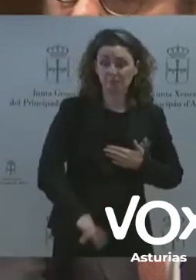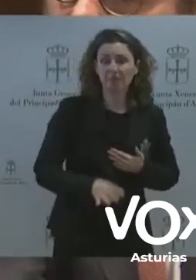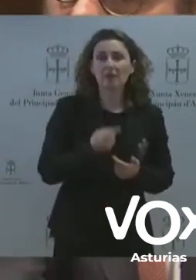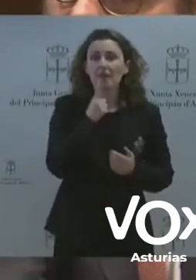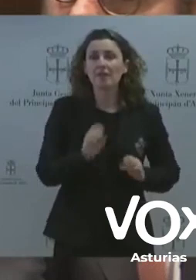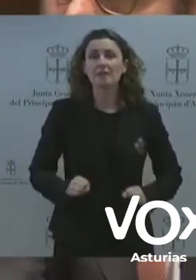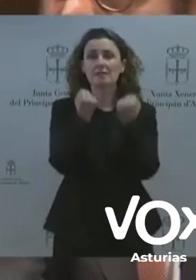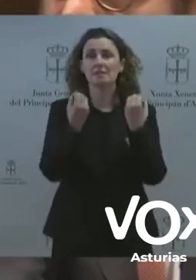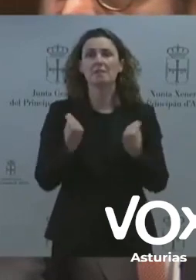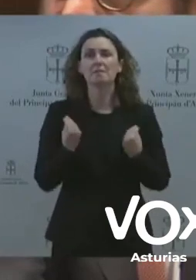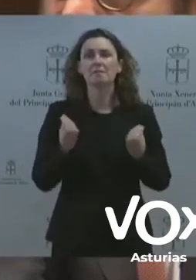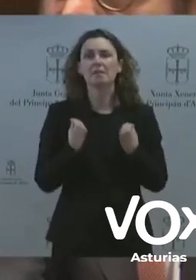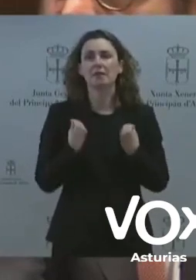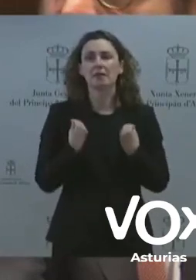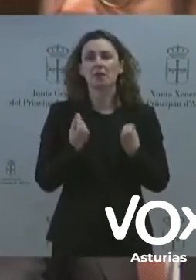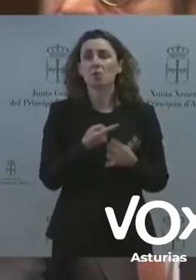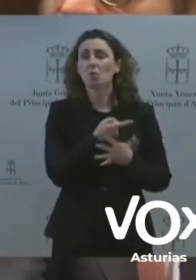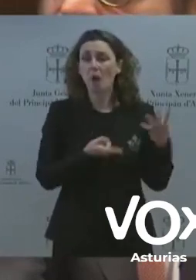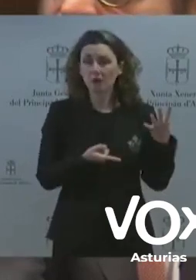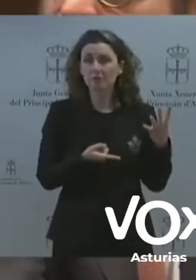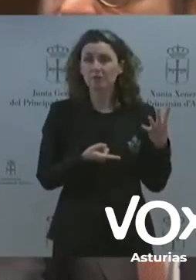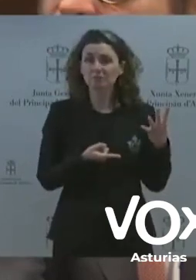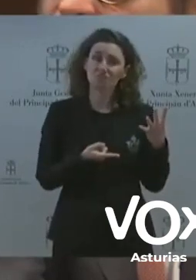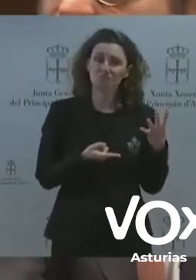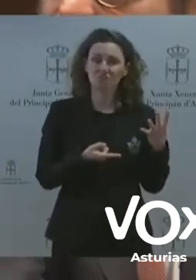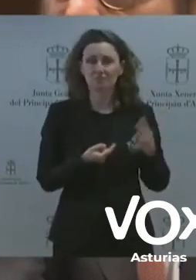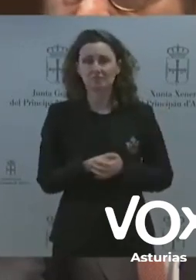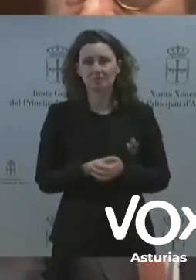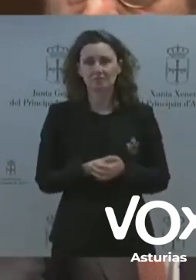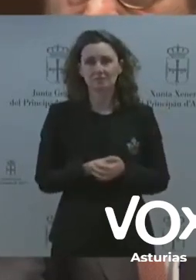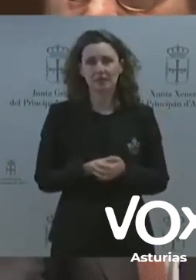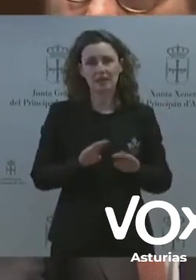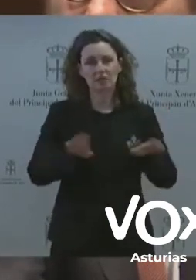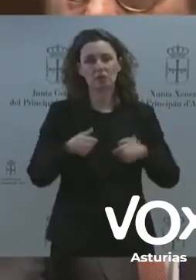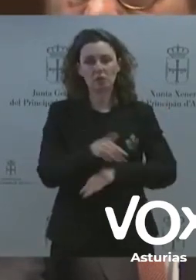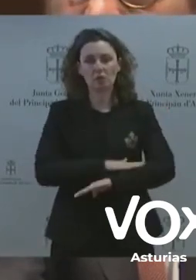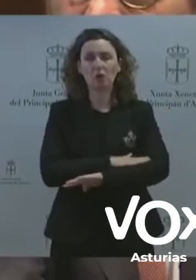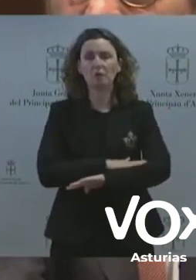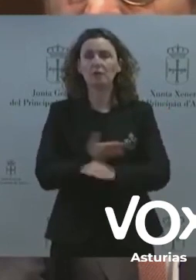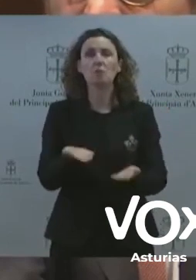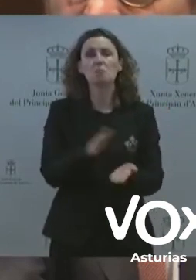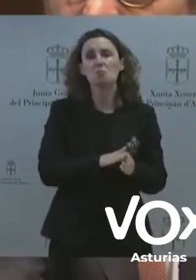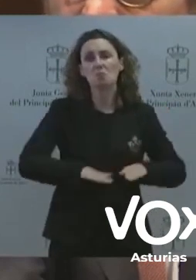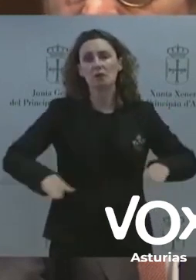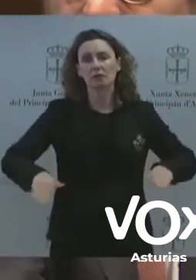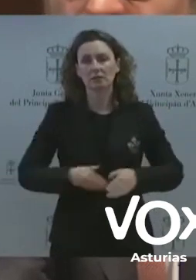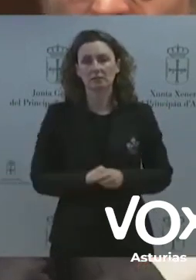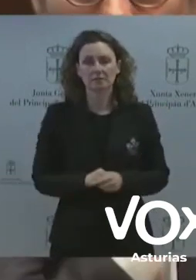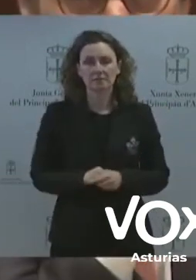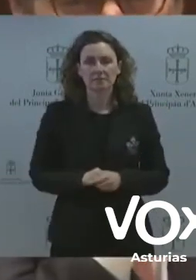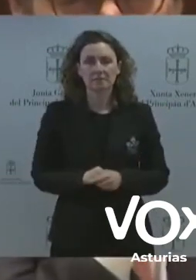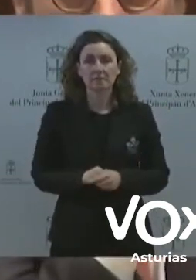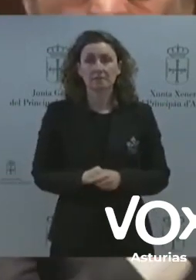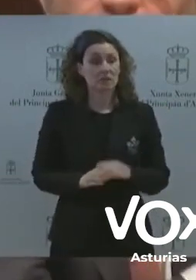puntos, su gobierno autonómico es el gobierno de la muerte. No para ahí. En educación, incapacidad